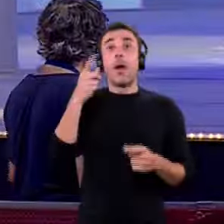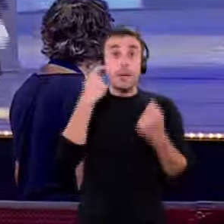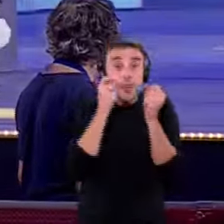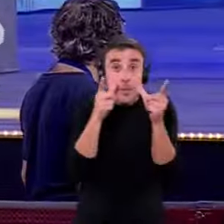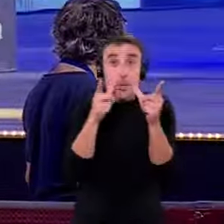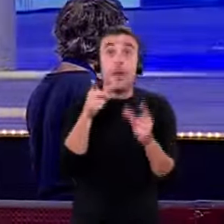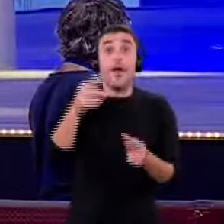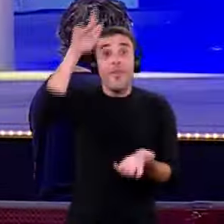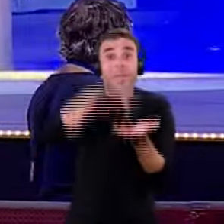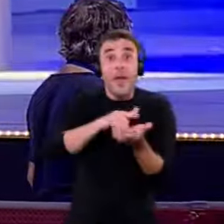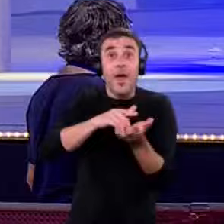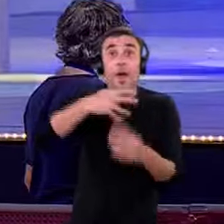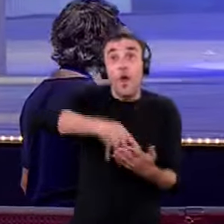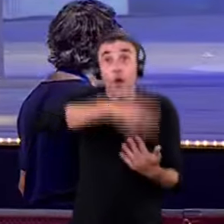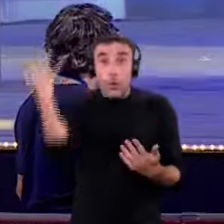El día del orgullo.